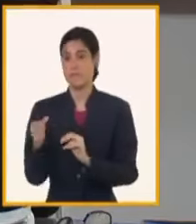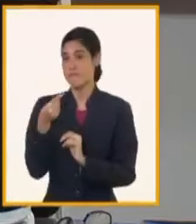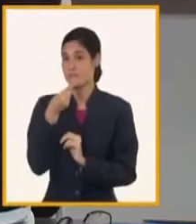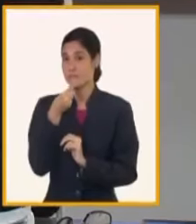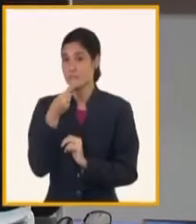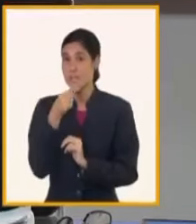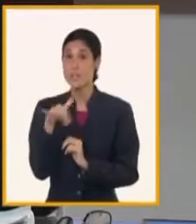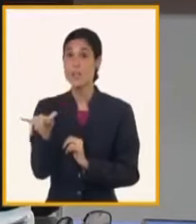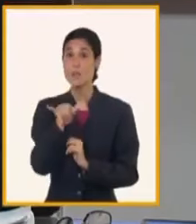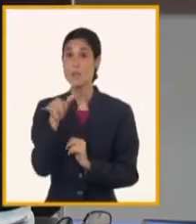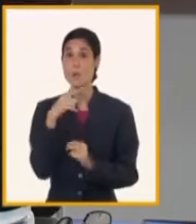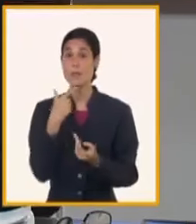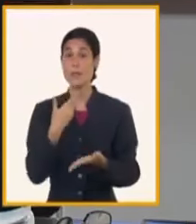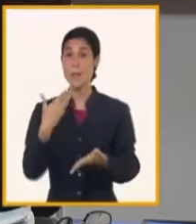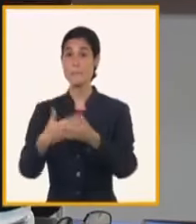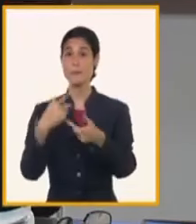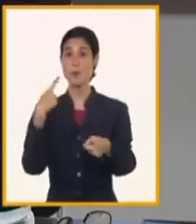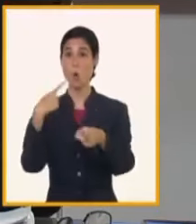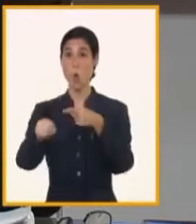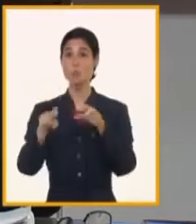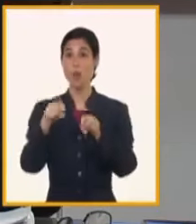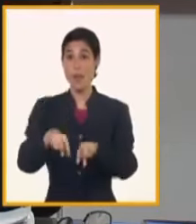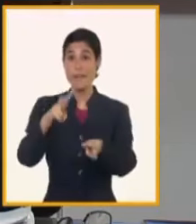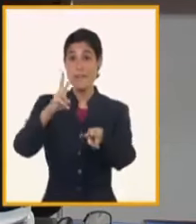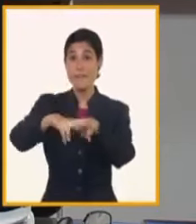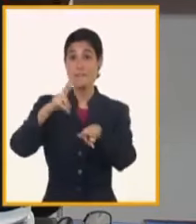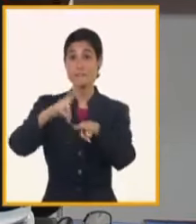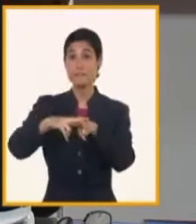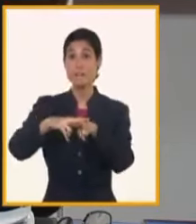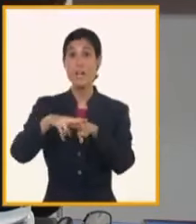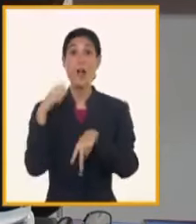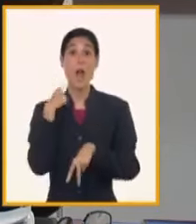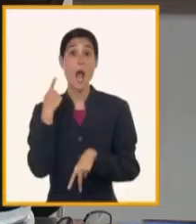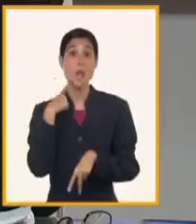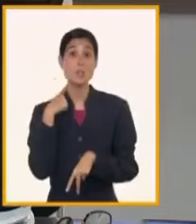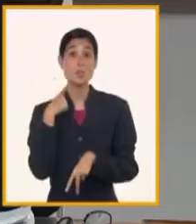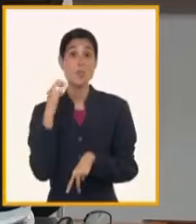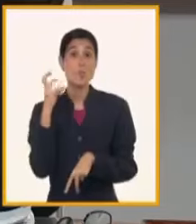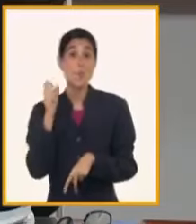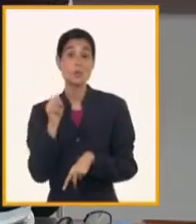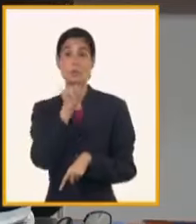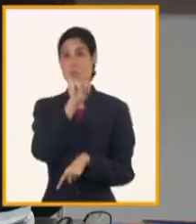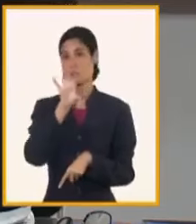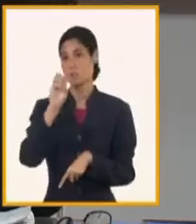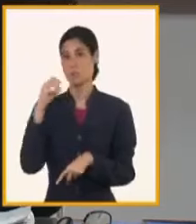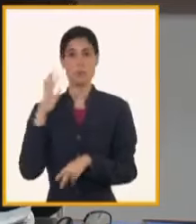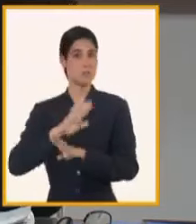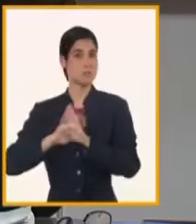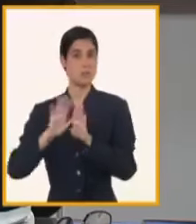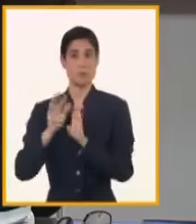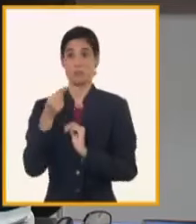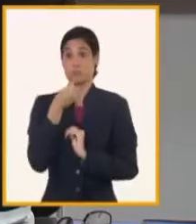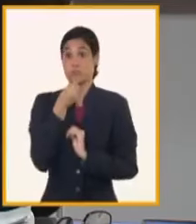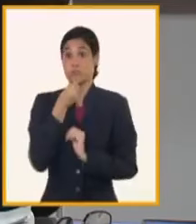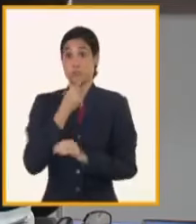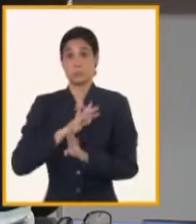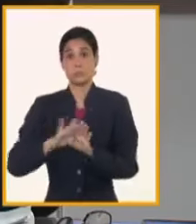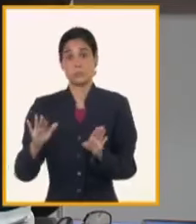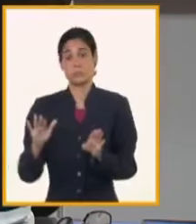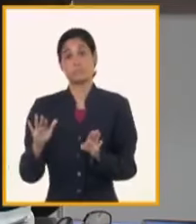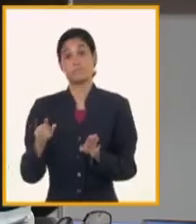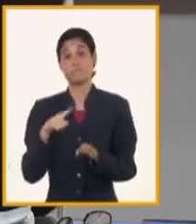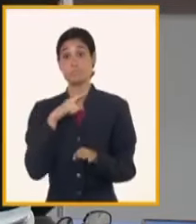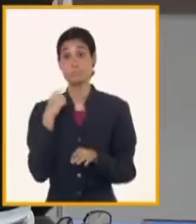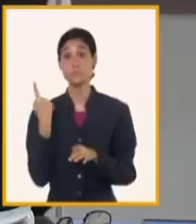tiene más de 60 años son unidades que se le ha dado de baja y disminuyen la disponibilidad del parque y otros que han tenido